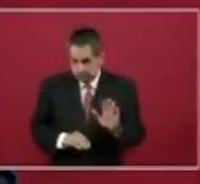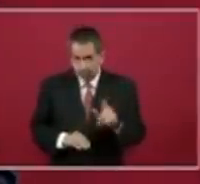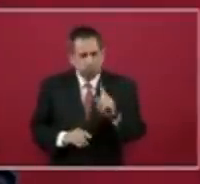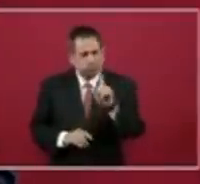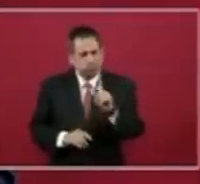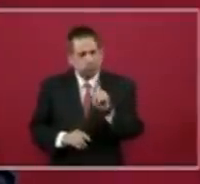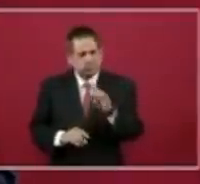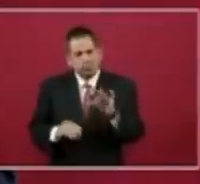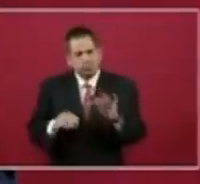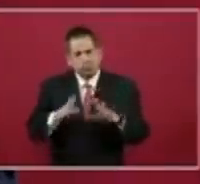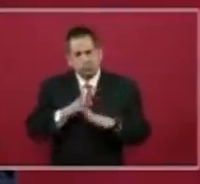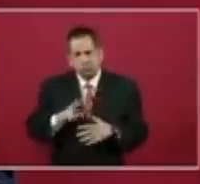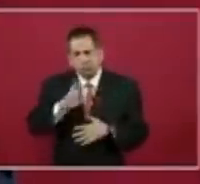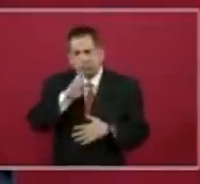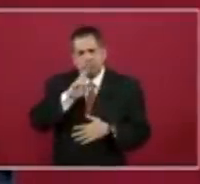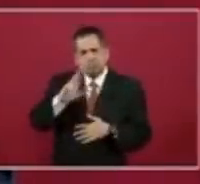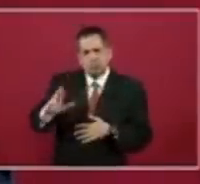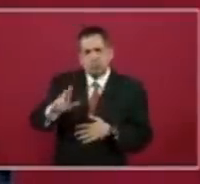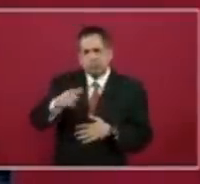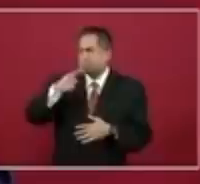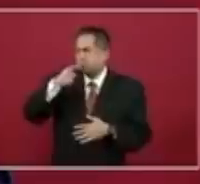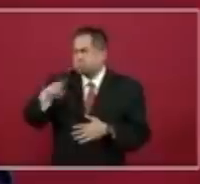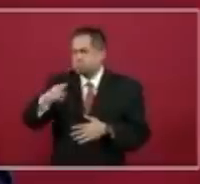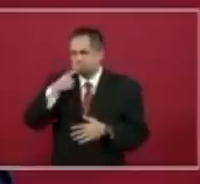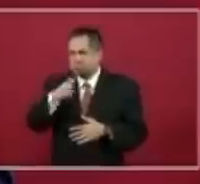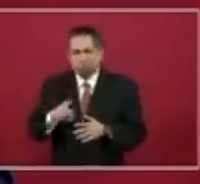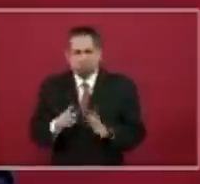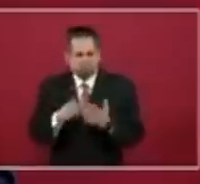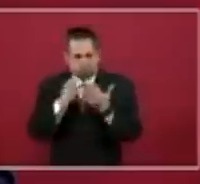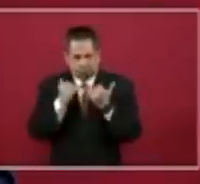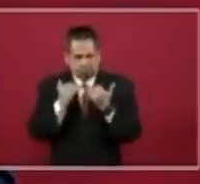tenemos reportes de quejas.